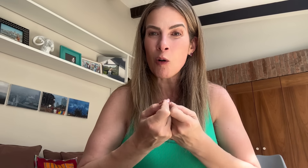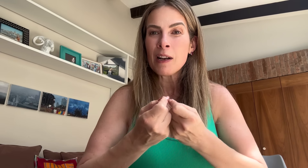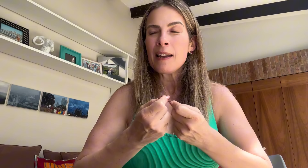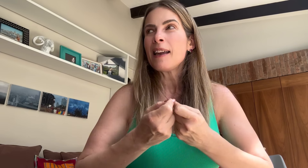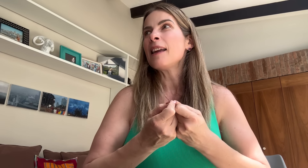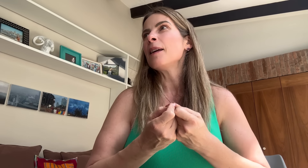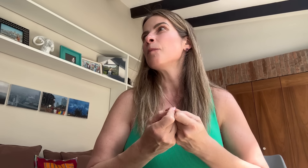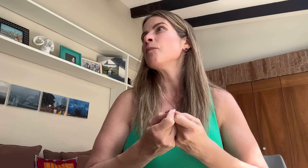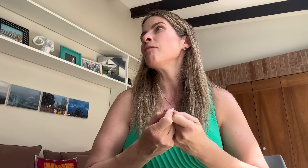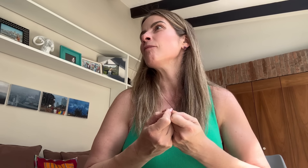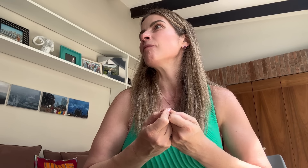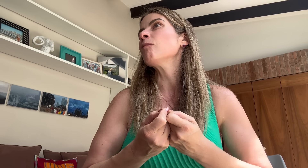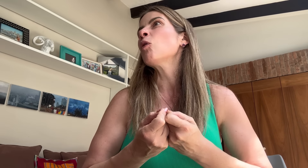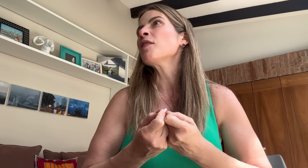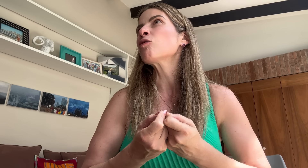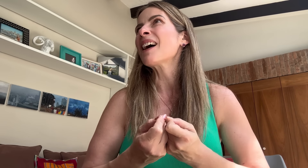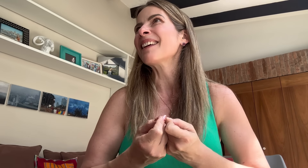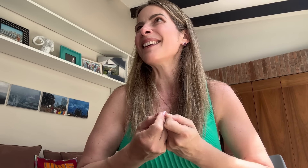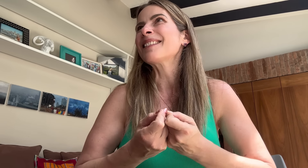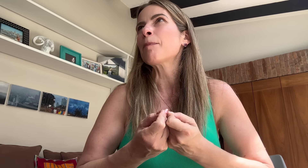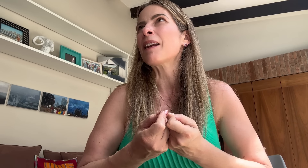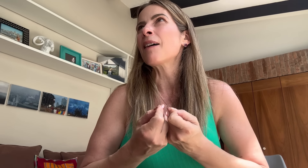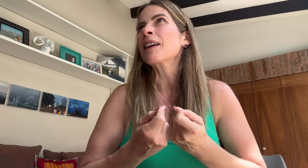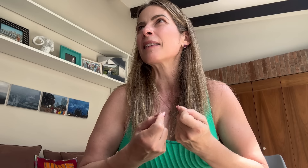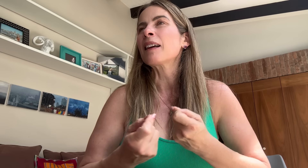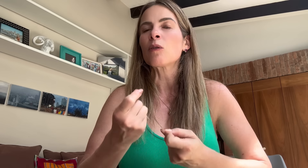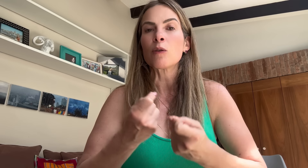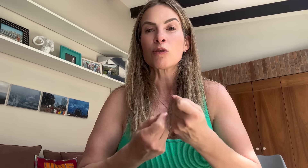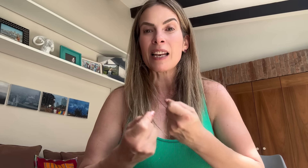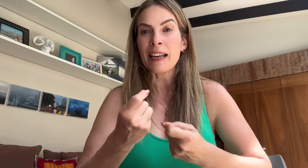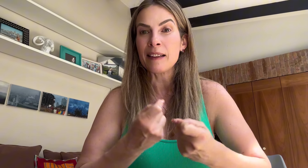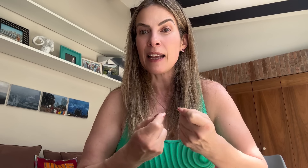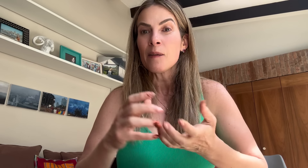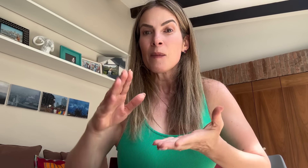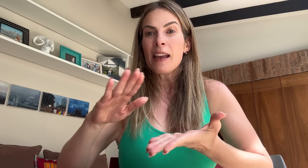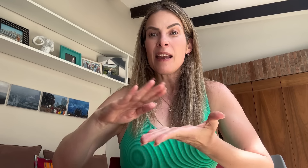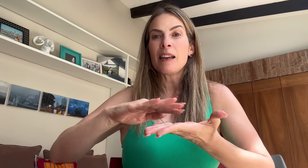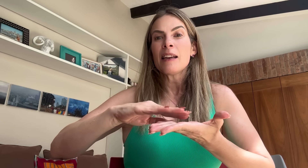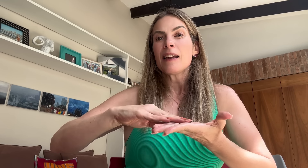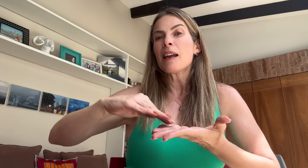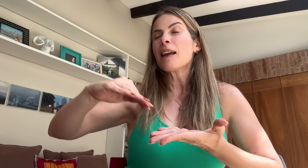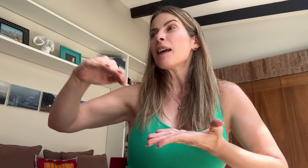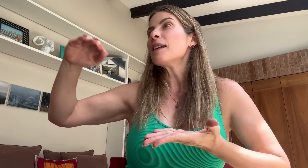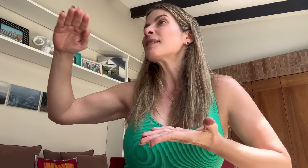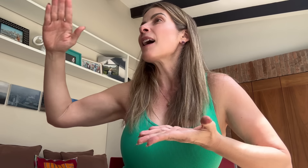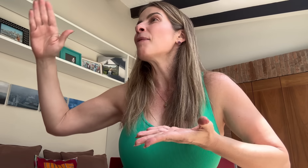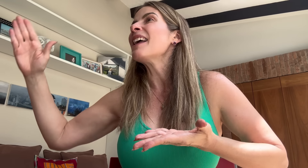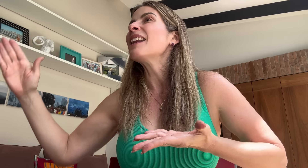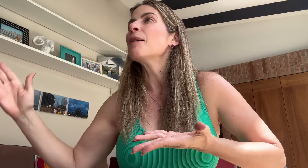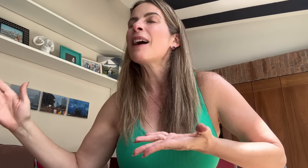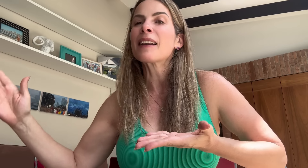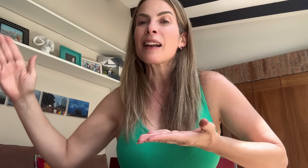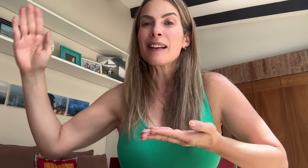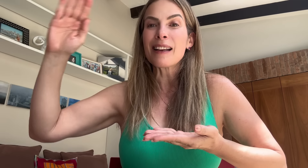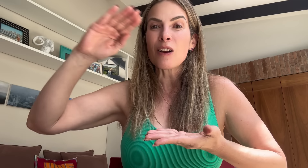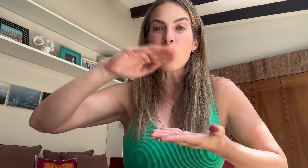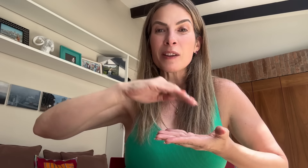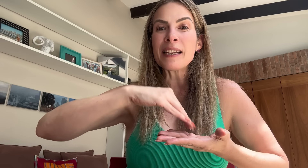cómo, voy a usar esta palabra que tanto le gusta a la gente, sabe